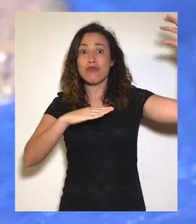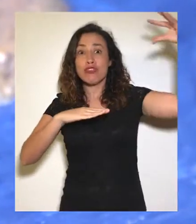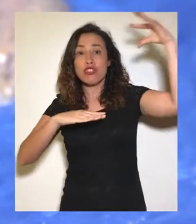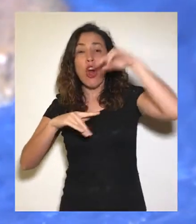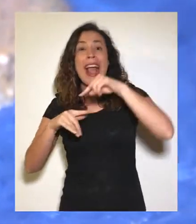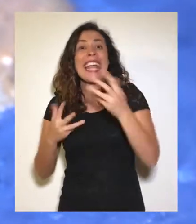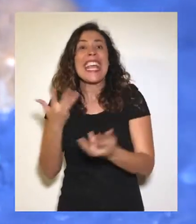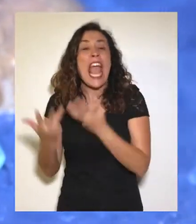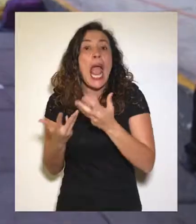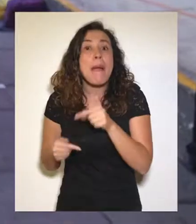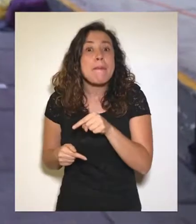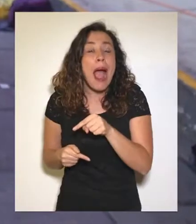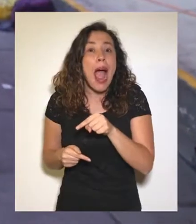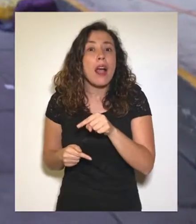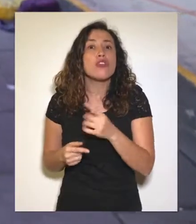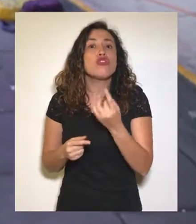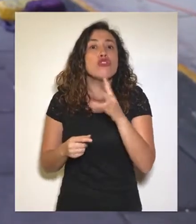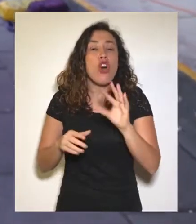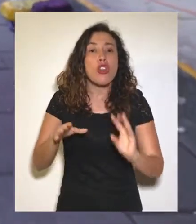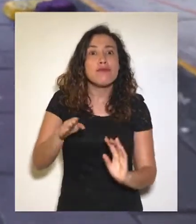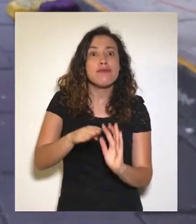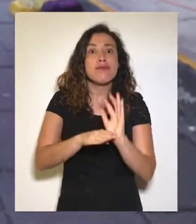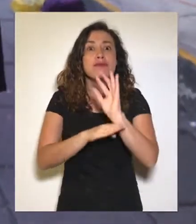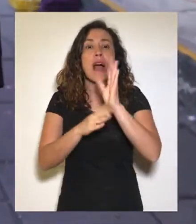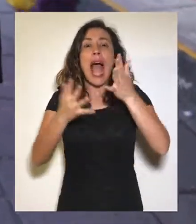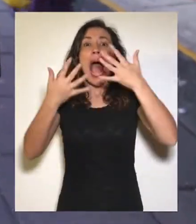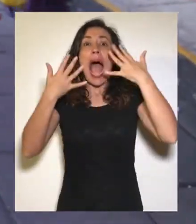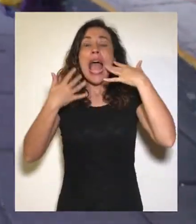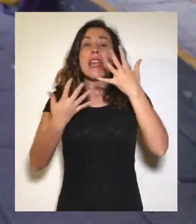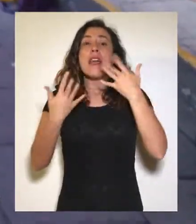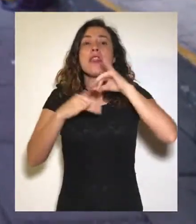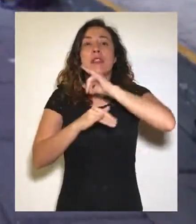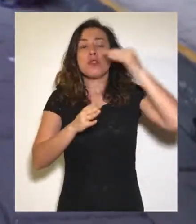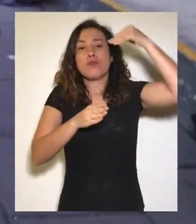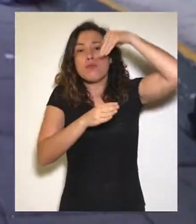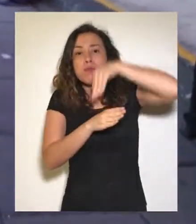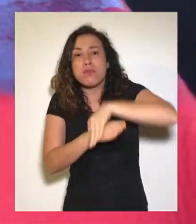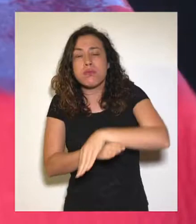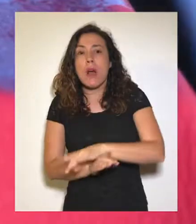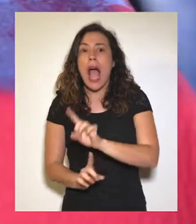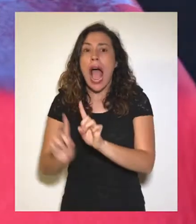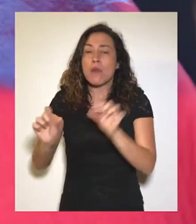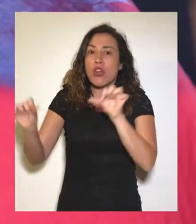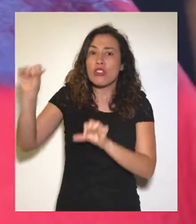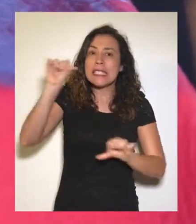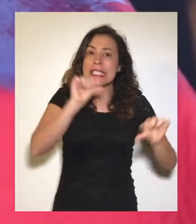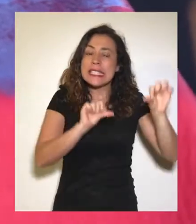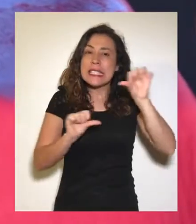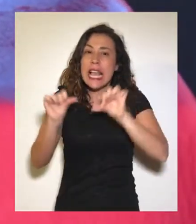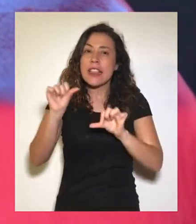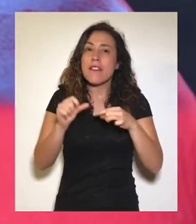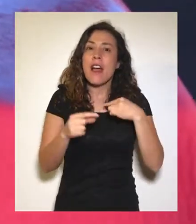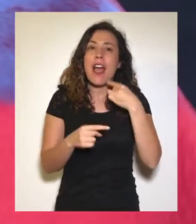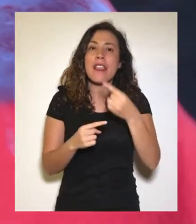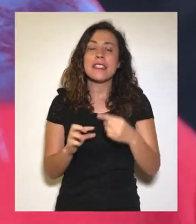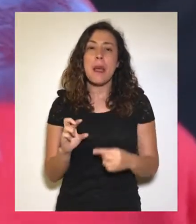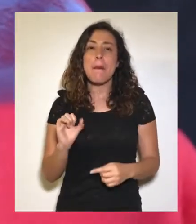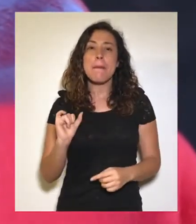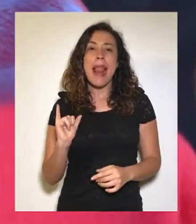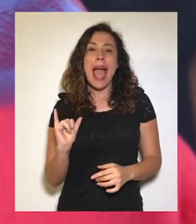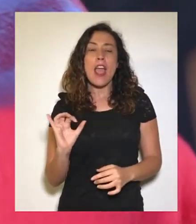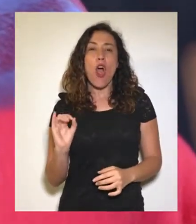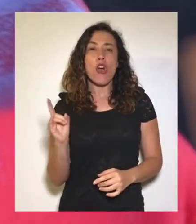sale, él se quema. Él solo sale para tomar aire y después vuelve a dormir. Según algunos científicos, descendientes de la raza de